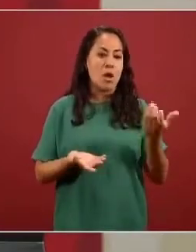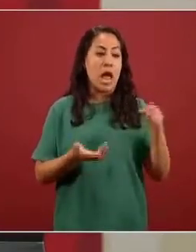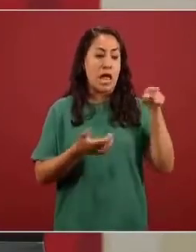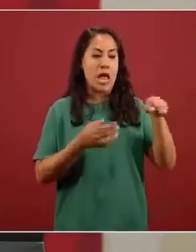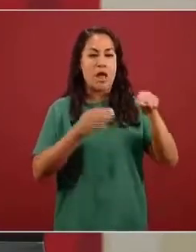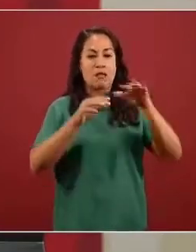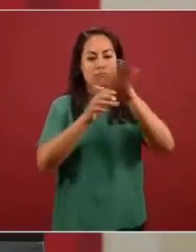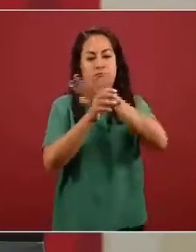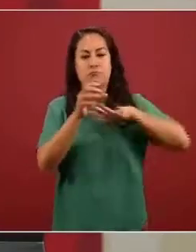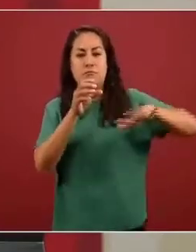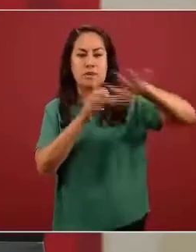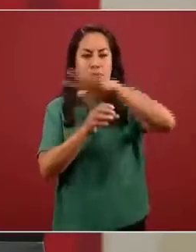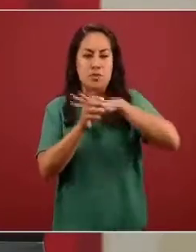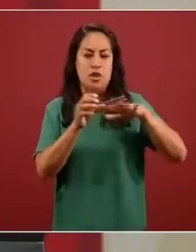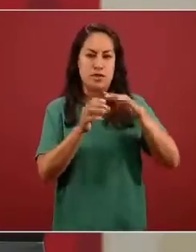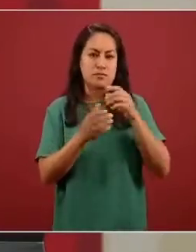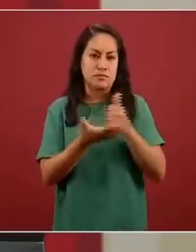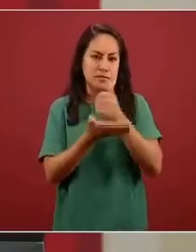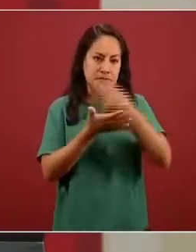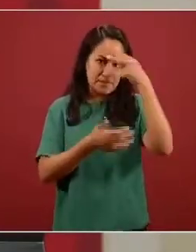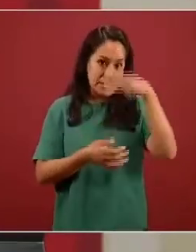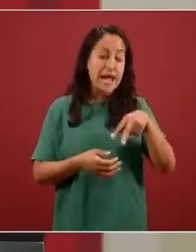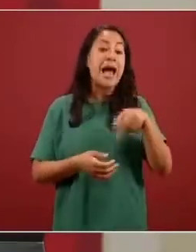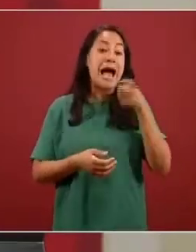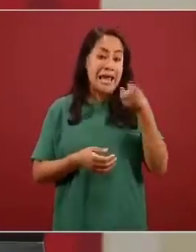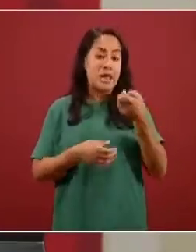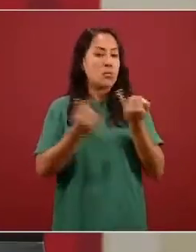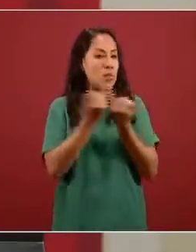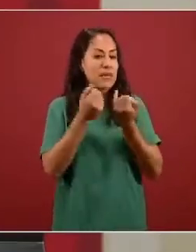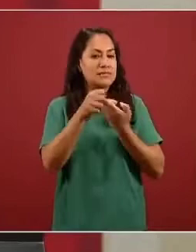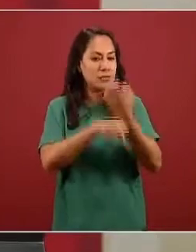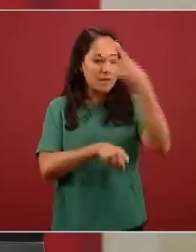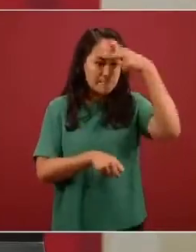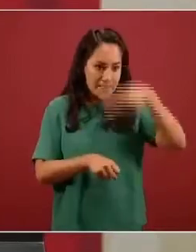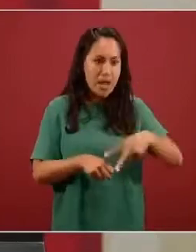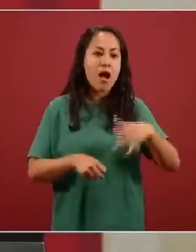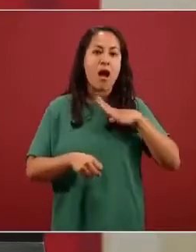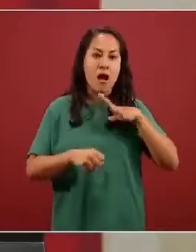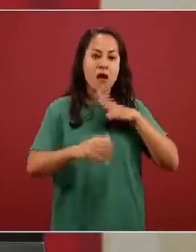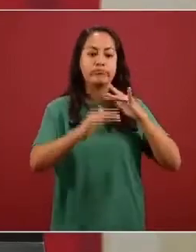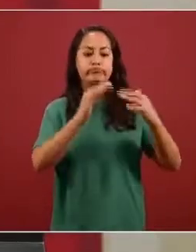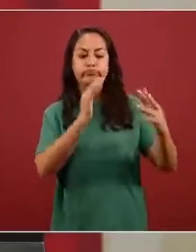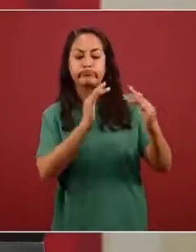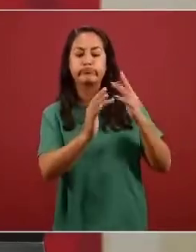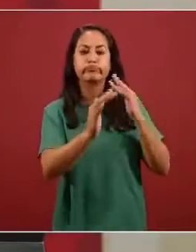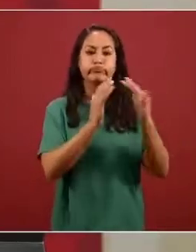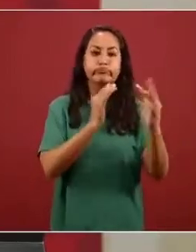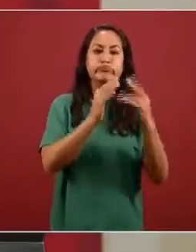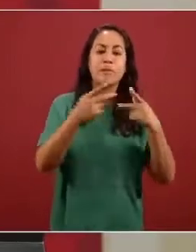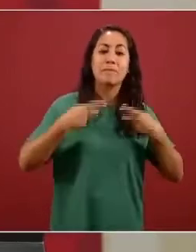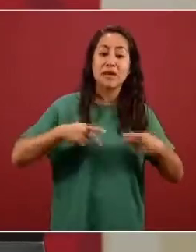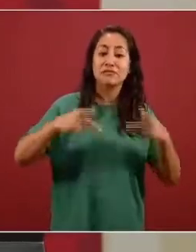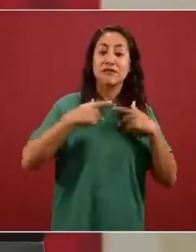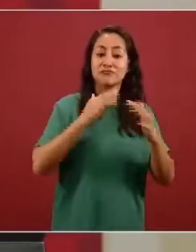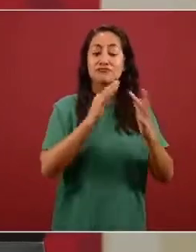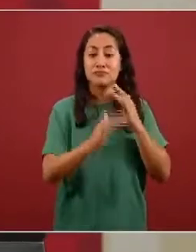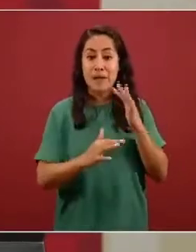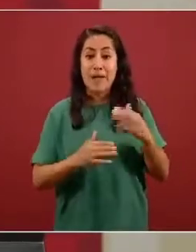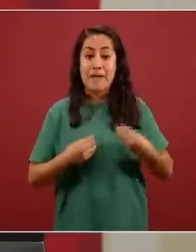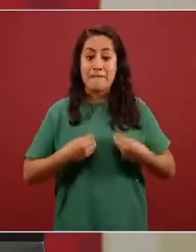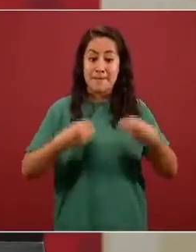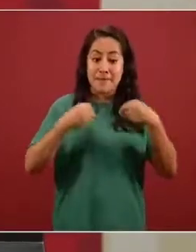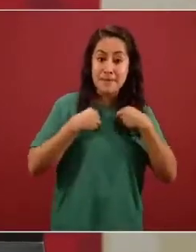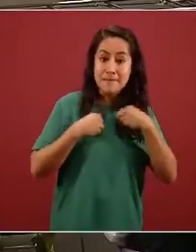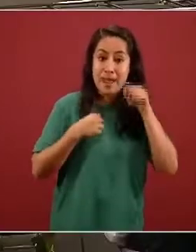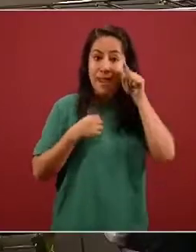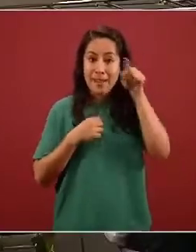zona conurbada, sí hay un fluir muy activo de ida y vuelta, y personas residentes del Estado de México pueden